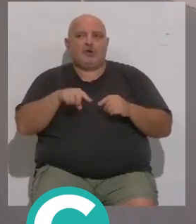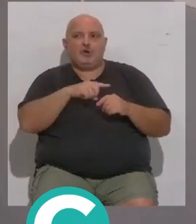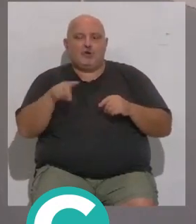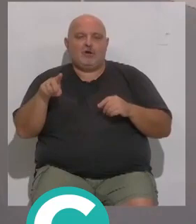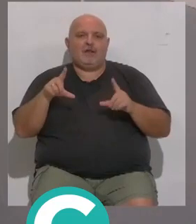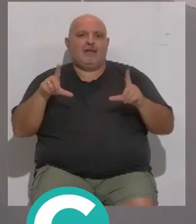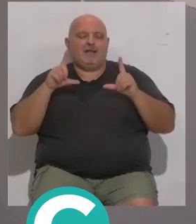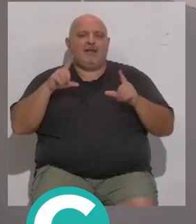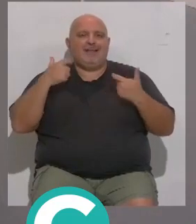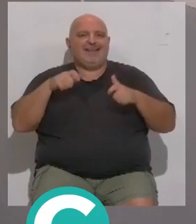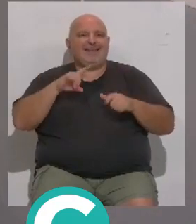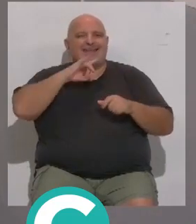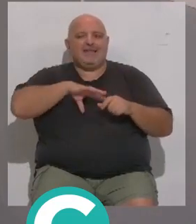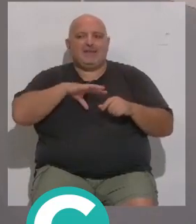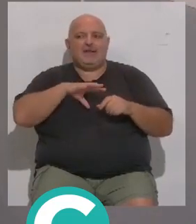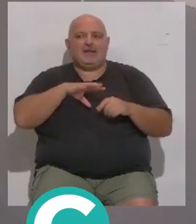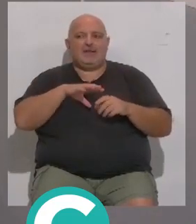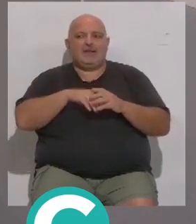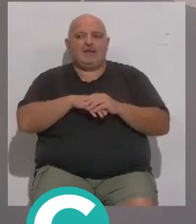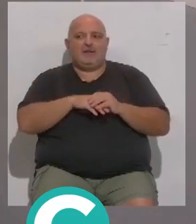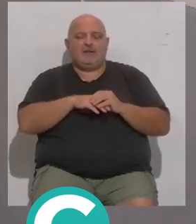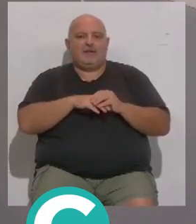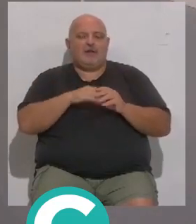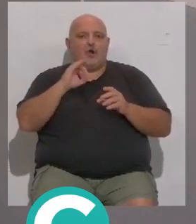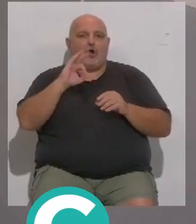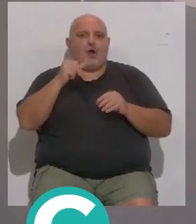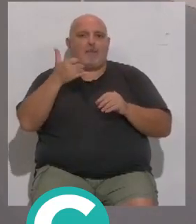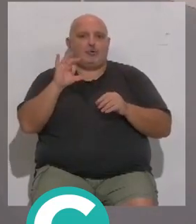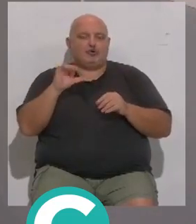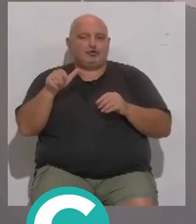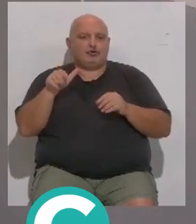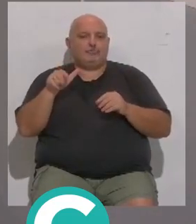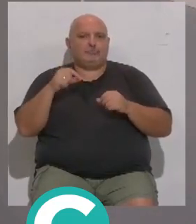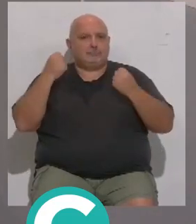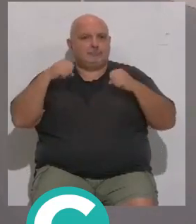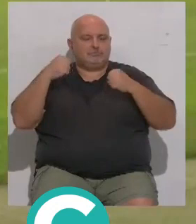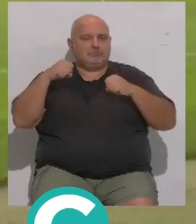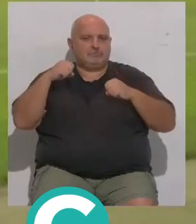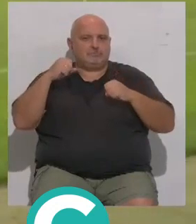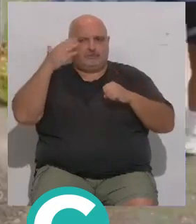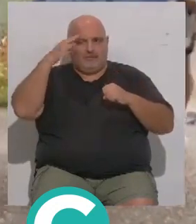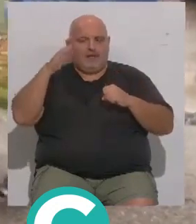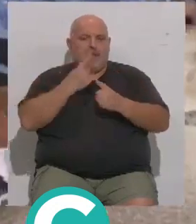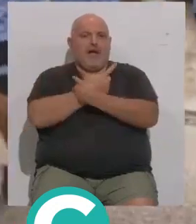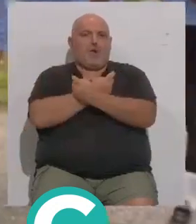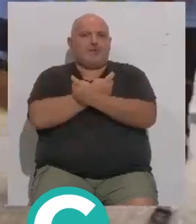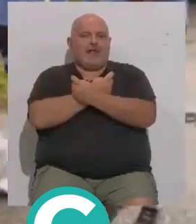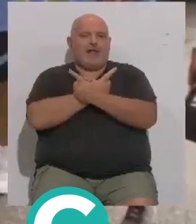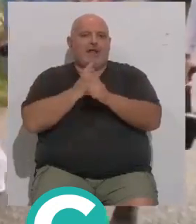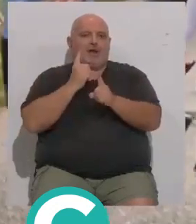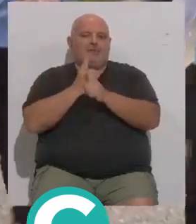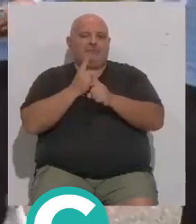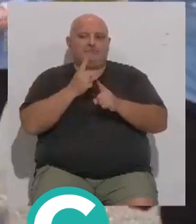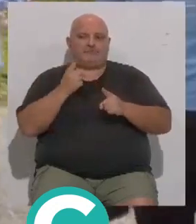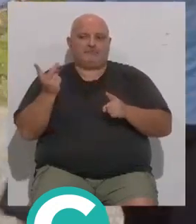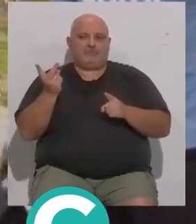o no estar, es en este caso Brian Ocampo, que ya entrena en Austria con la selección,